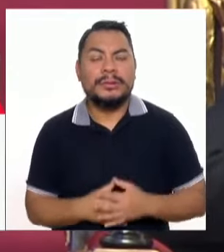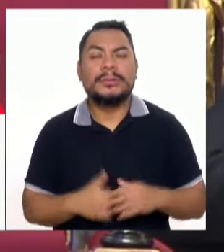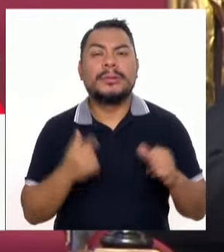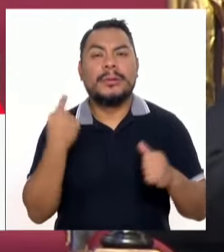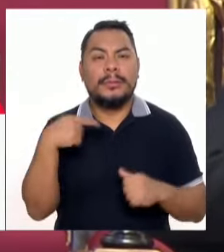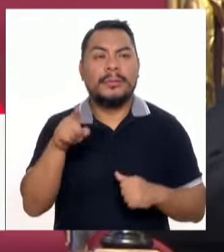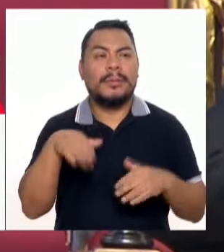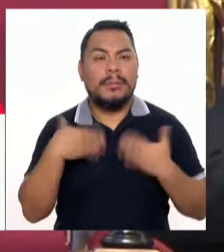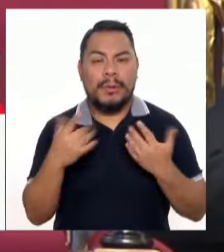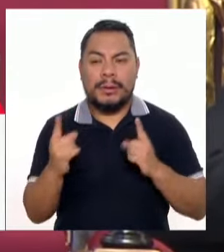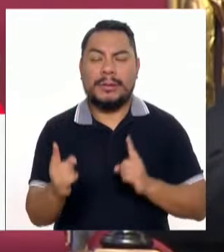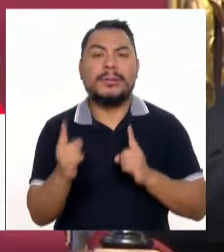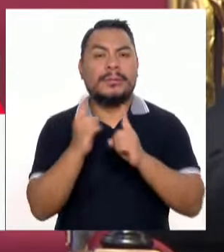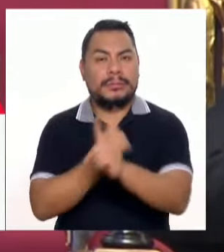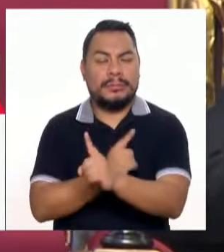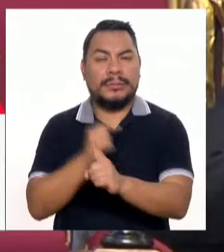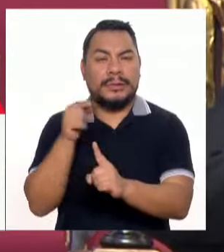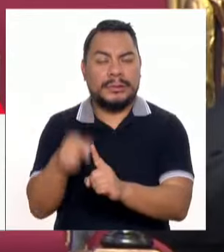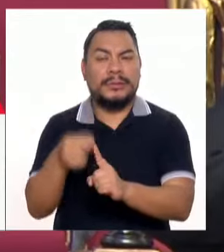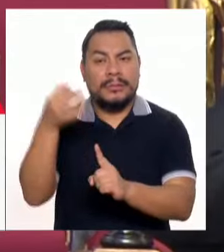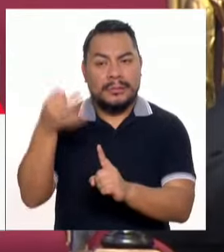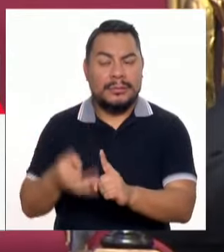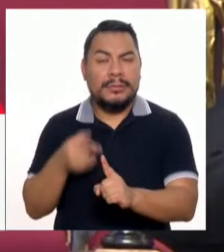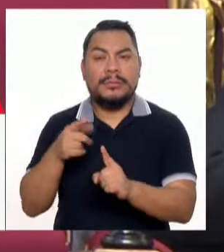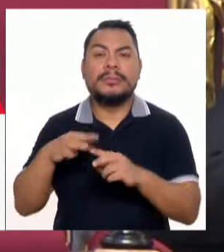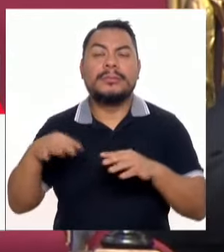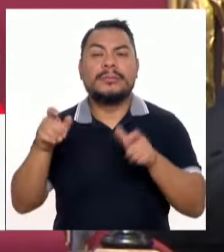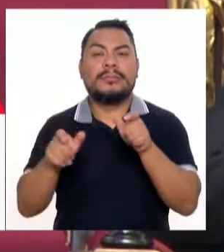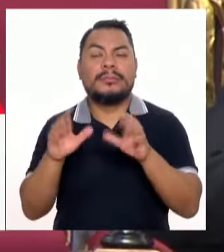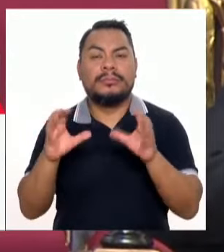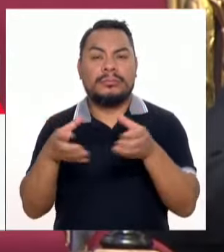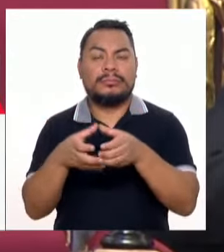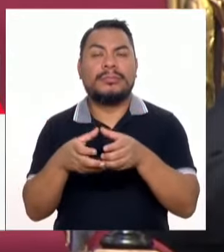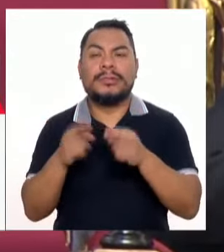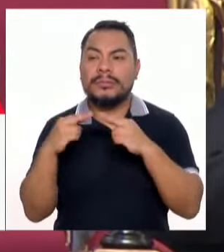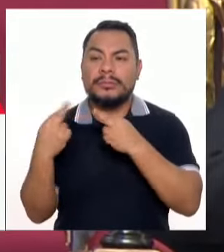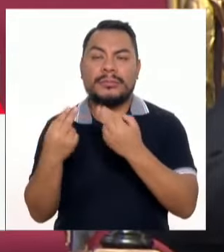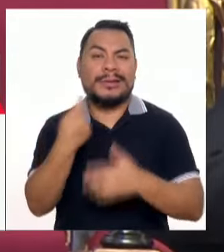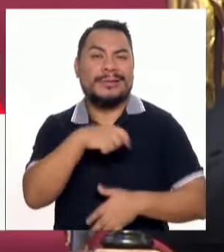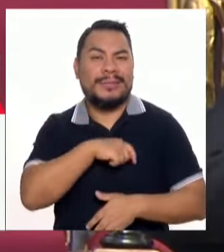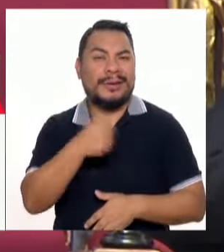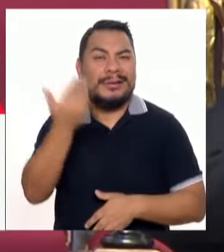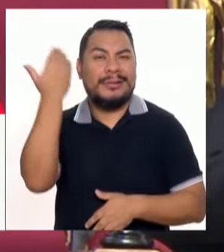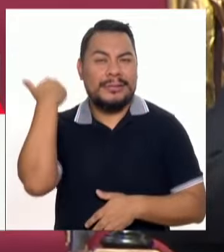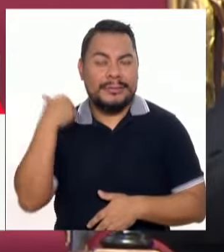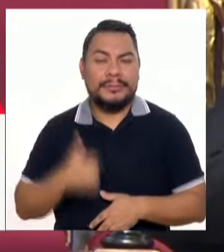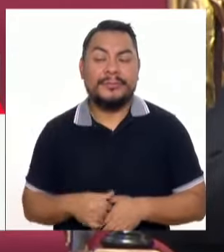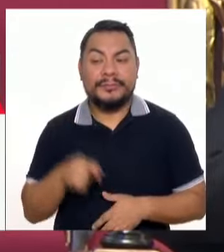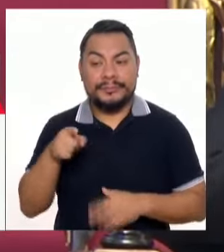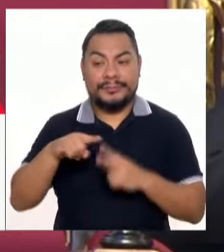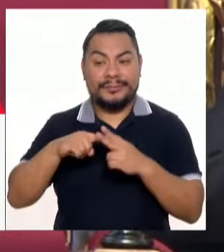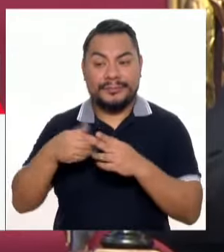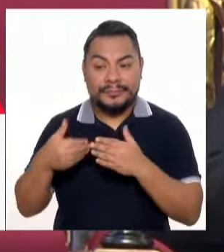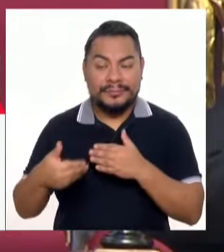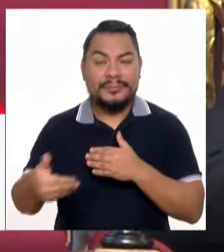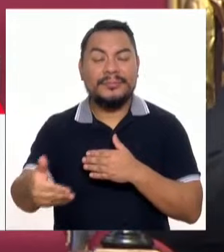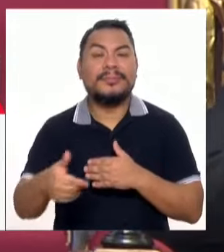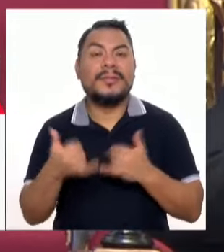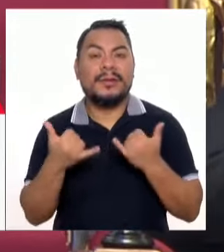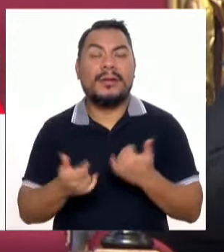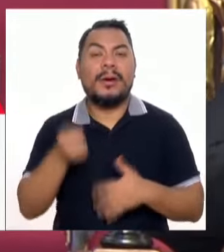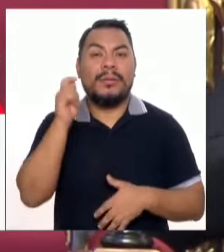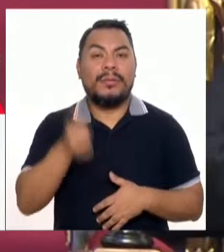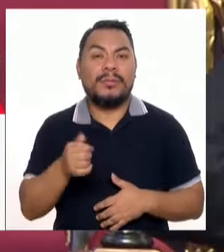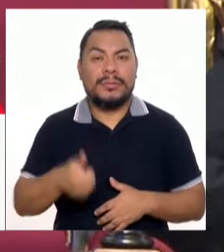para reemplazar a la Real Audiencia Española. Ese es el antecedente original de la actual